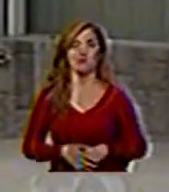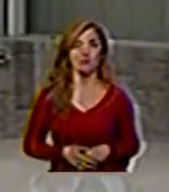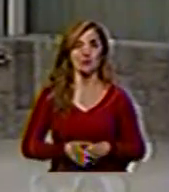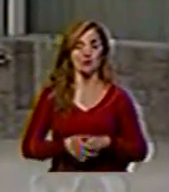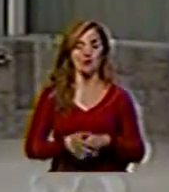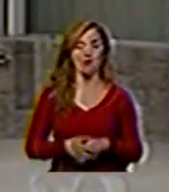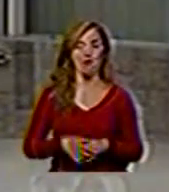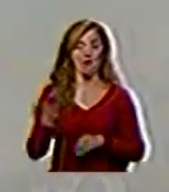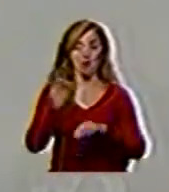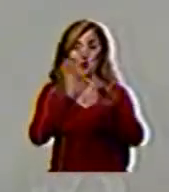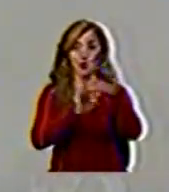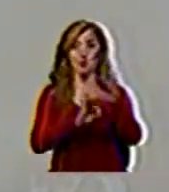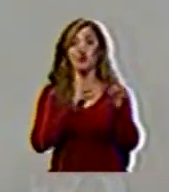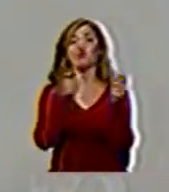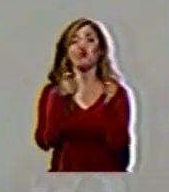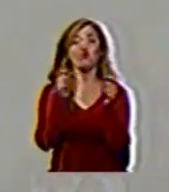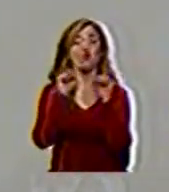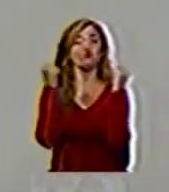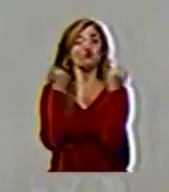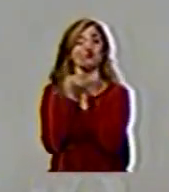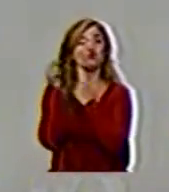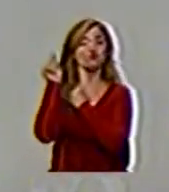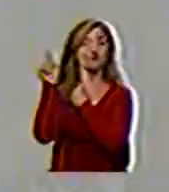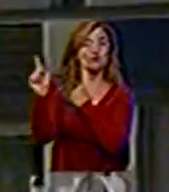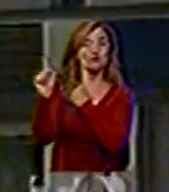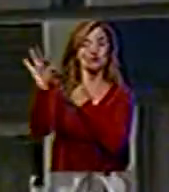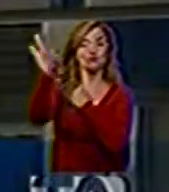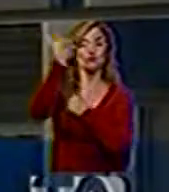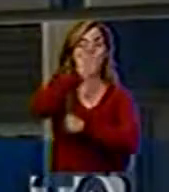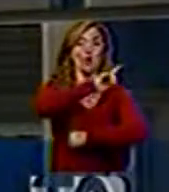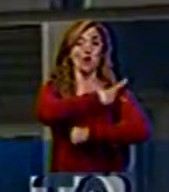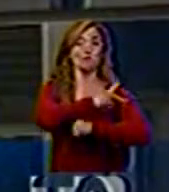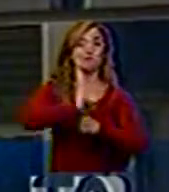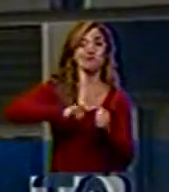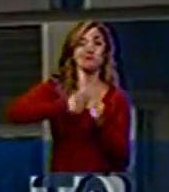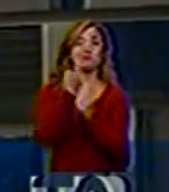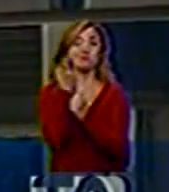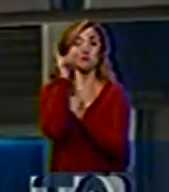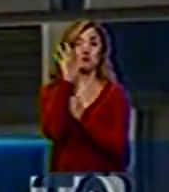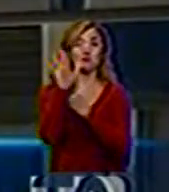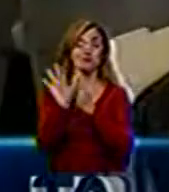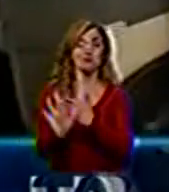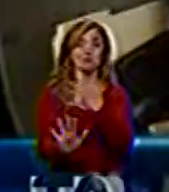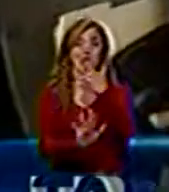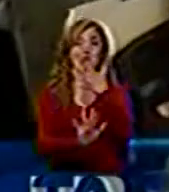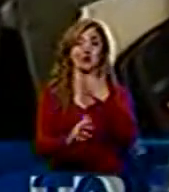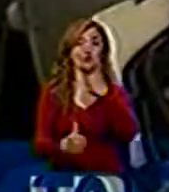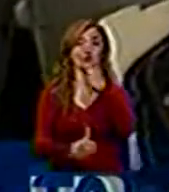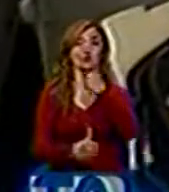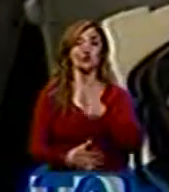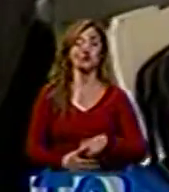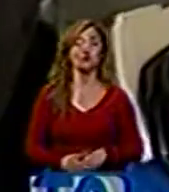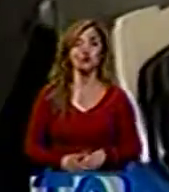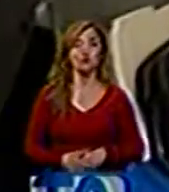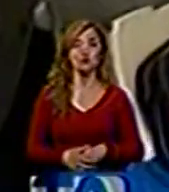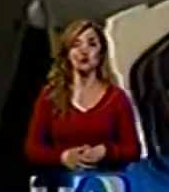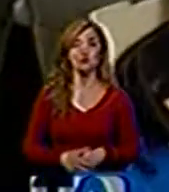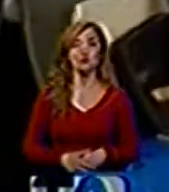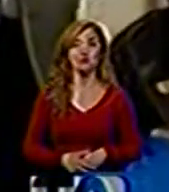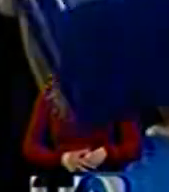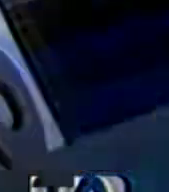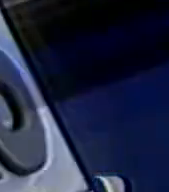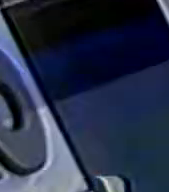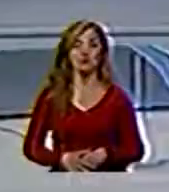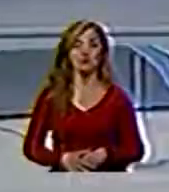de Participación Ciudadana y Control Social deberá elegir 5 vocales principales y 5 suplentes. Joana Ramos, 24 horas.